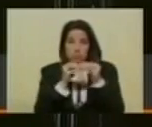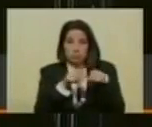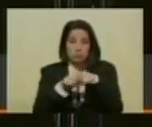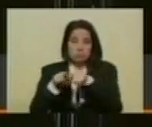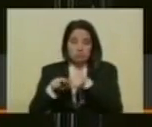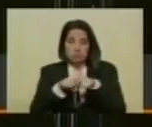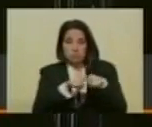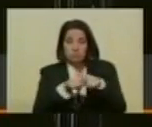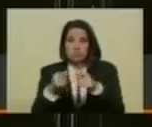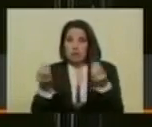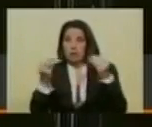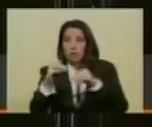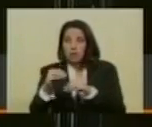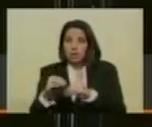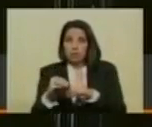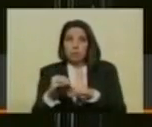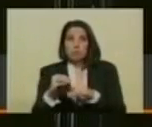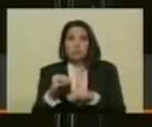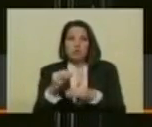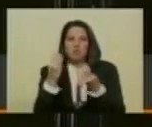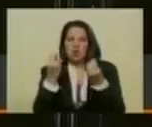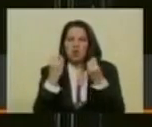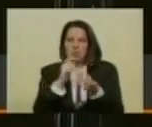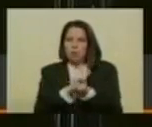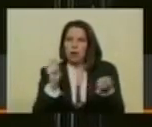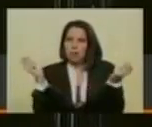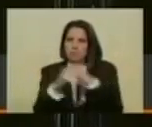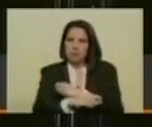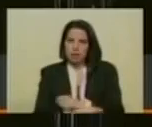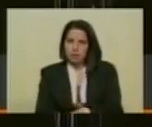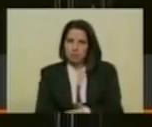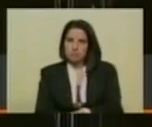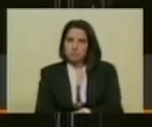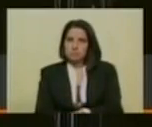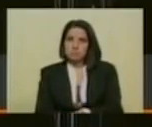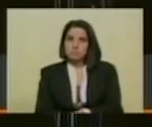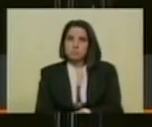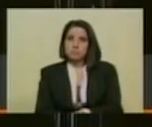¿Cómo hacer para revertir eso? Y yo llegué a la conclusión